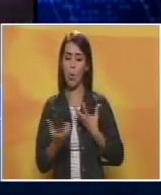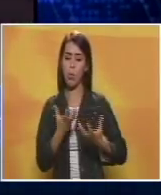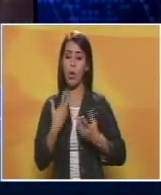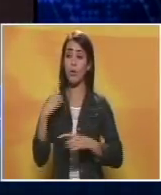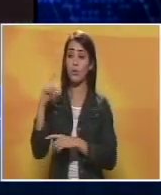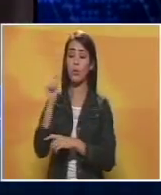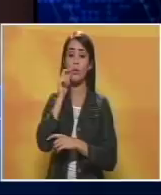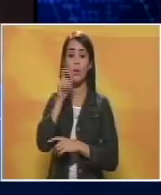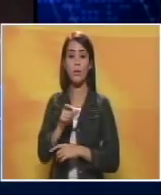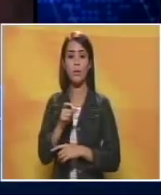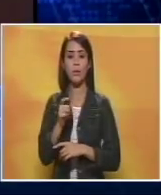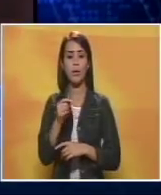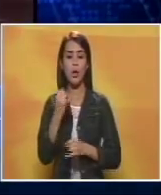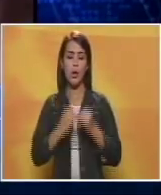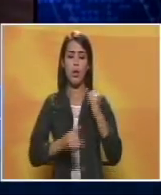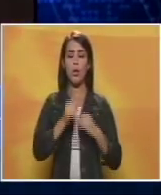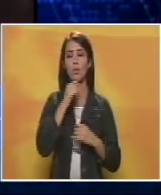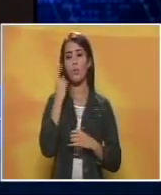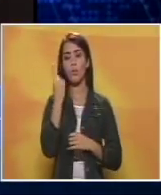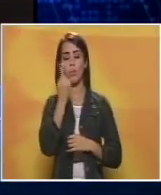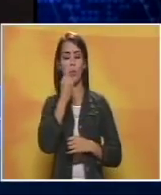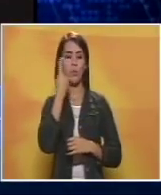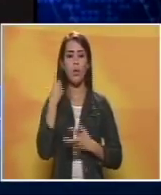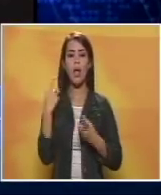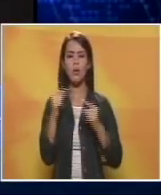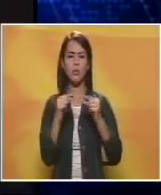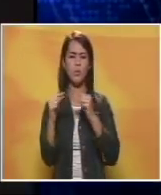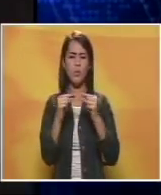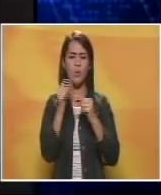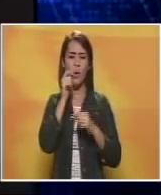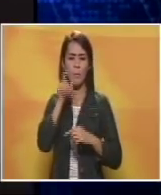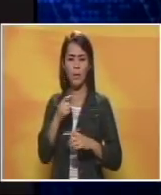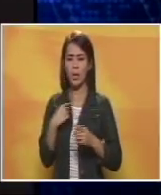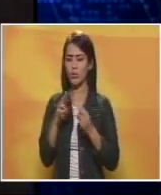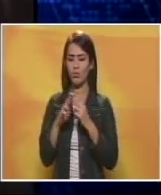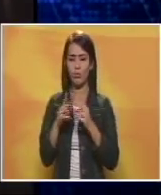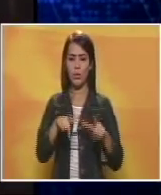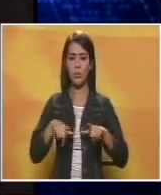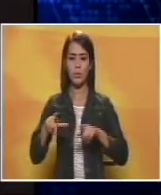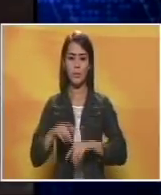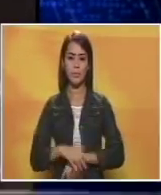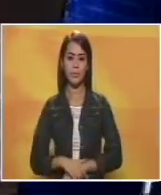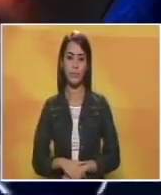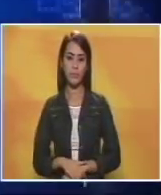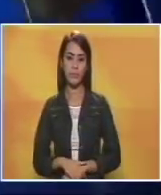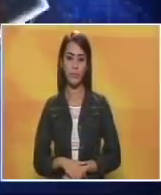llamas, confesó estar borracho y haber tenido una pelea con un grupo de desconocidos en el local.